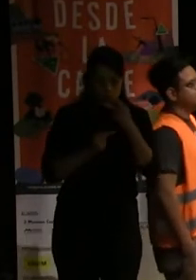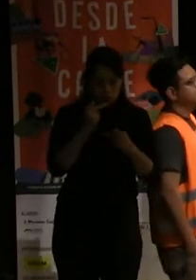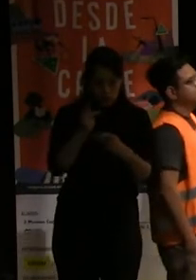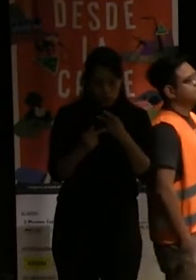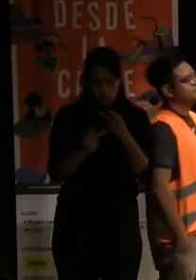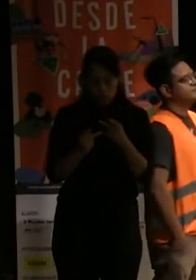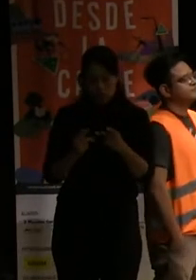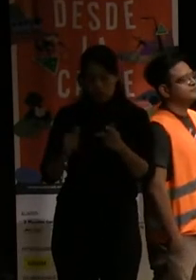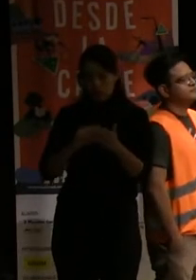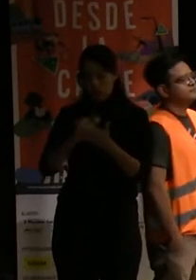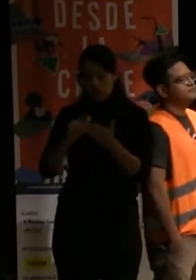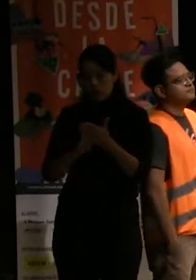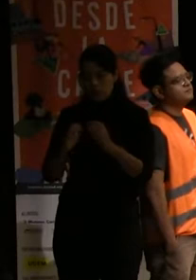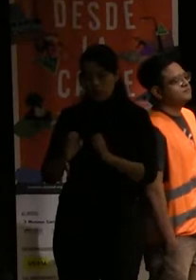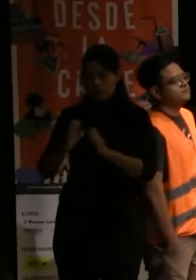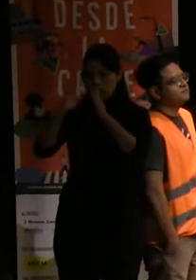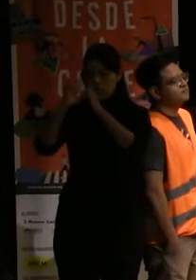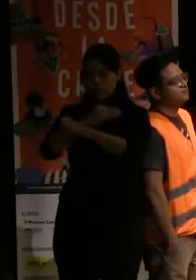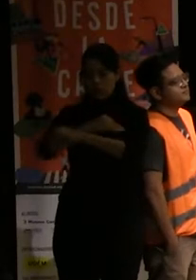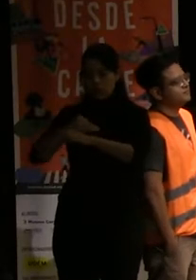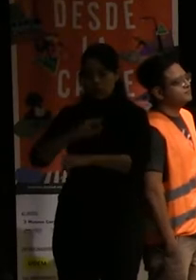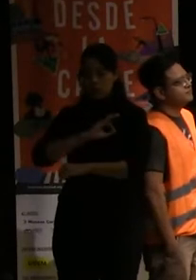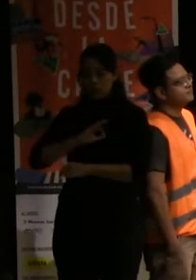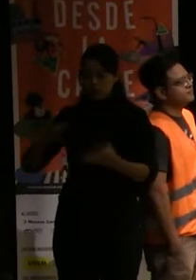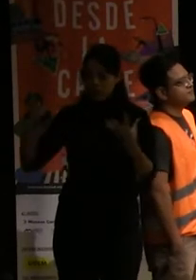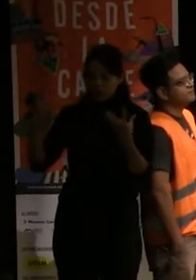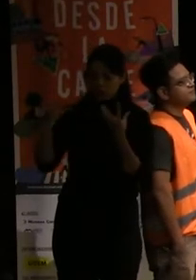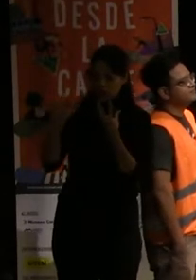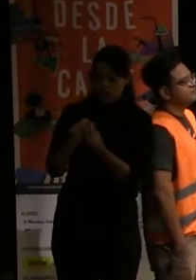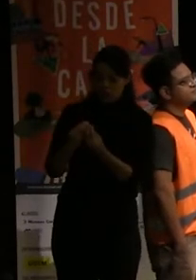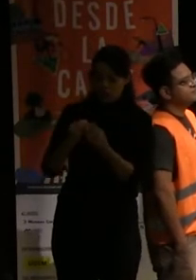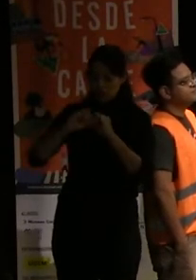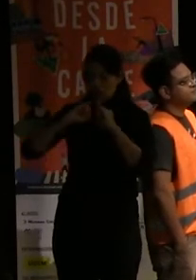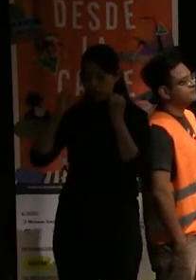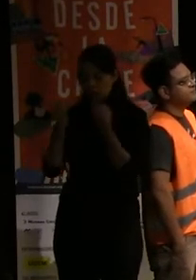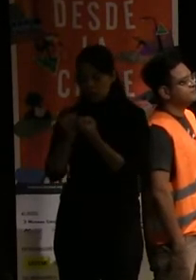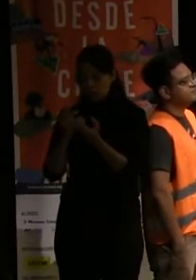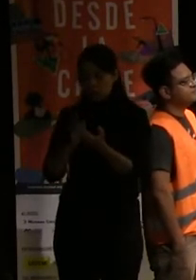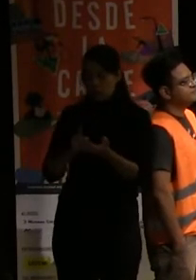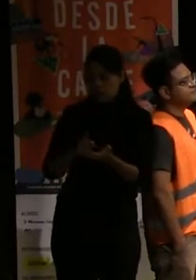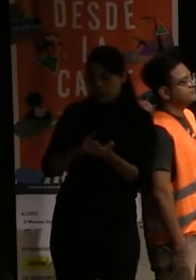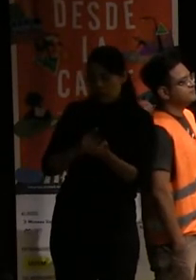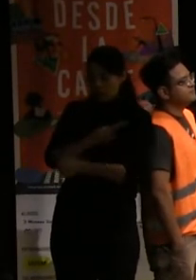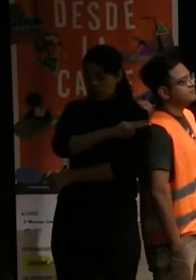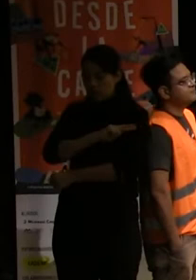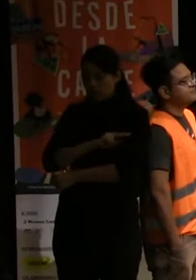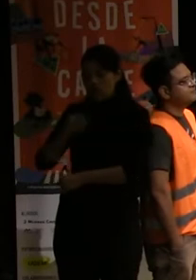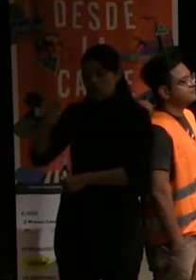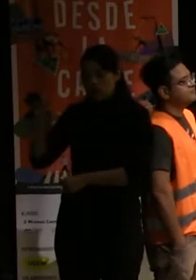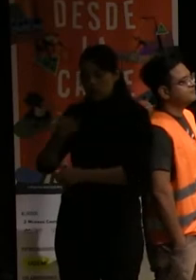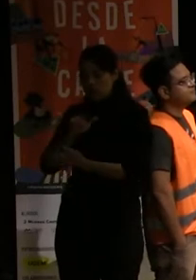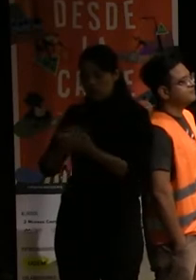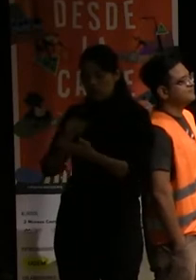las instalaciones del edificio familiar que tiene para poder reunirnos y juntas de voluntariado de ahí va a ser la fiesta en un rato